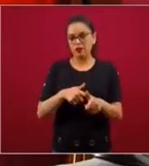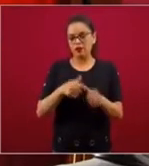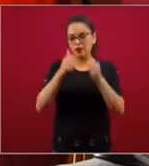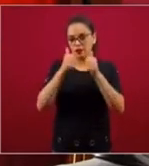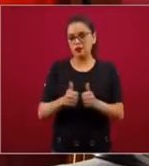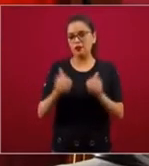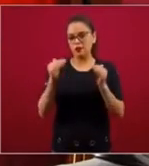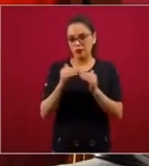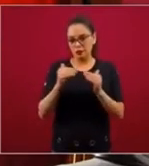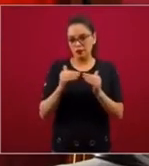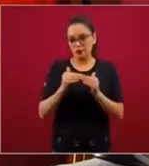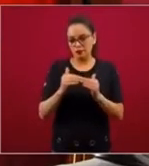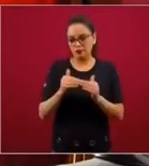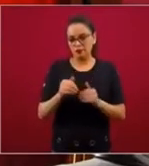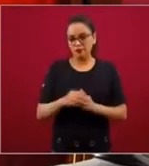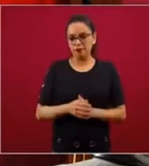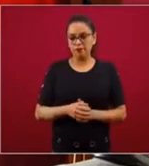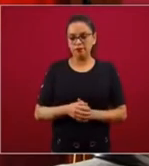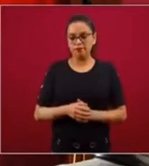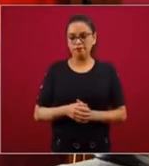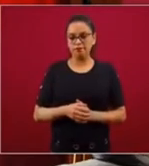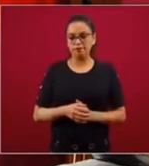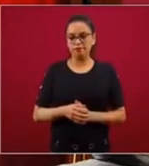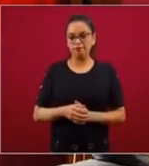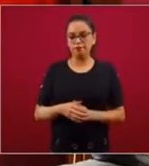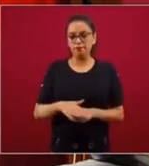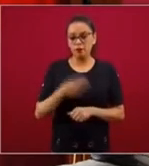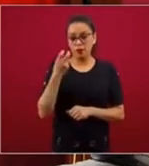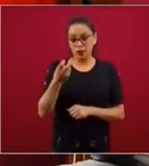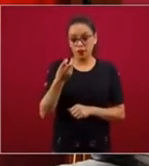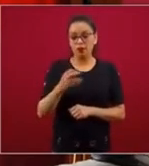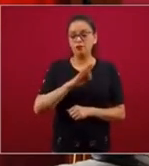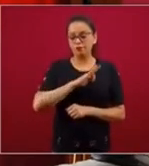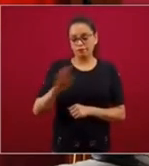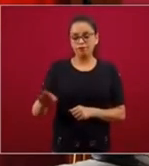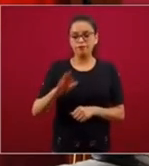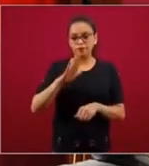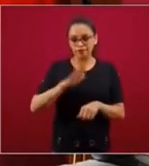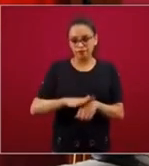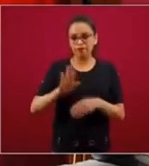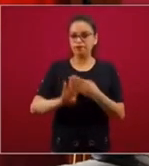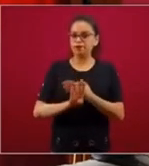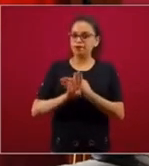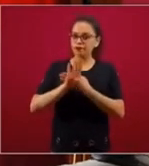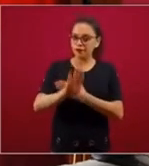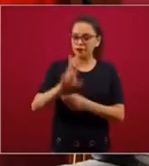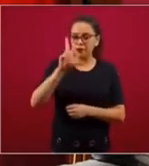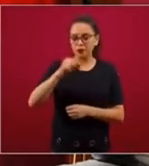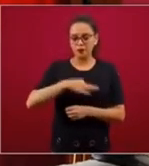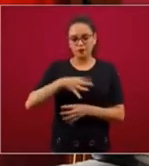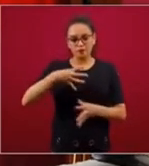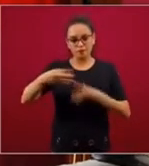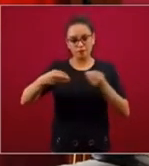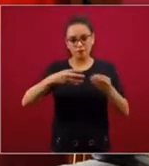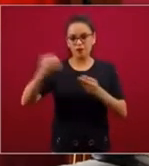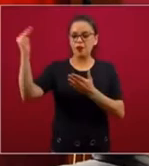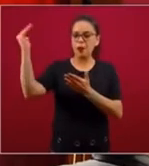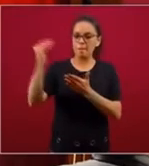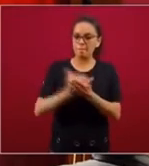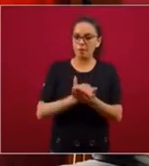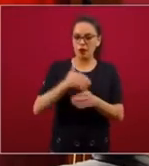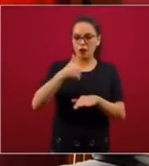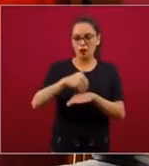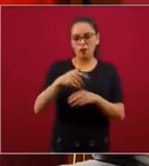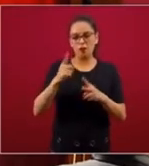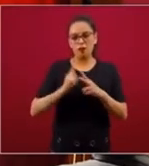dure, porque es la única manera en la cual podemos detener la transmisión, disminuir el número de casos y contagios y